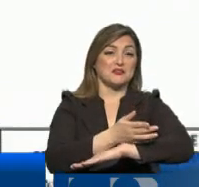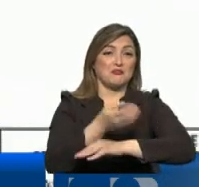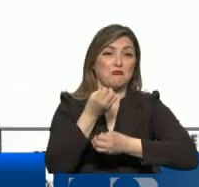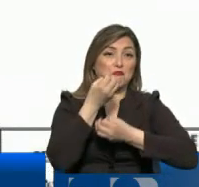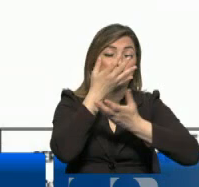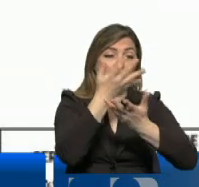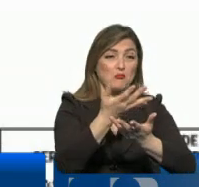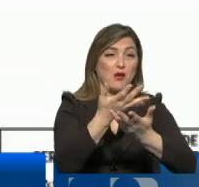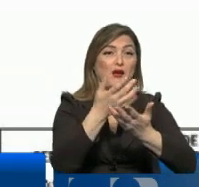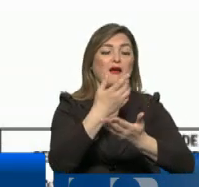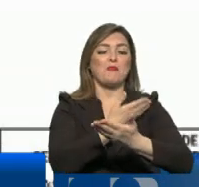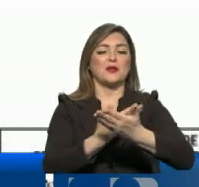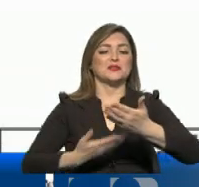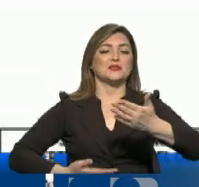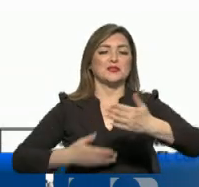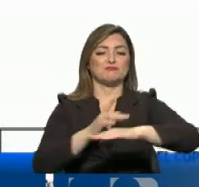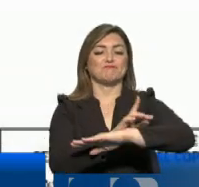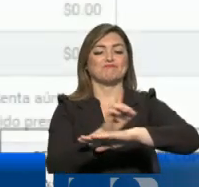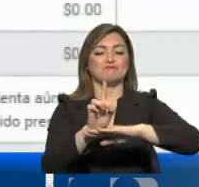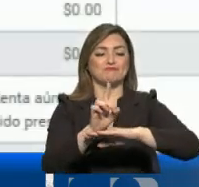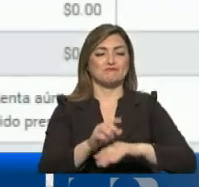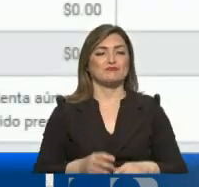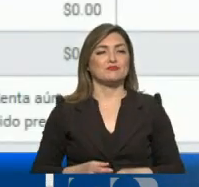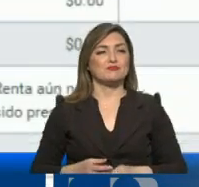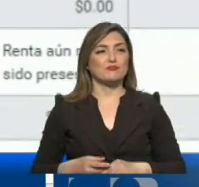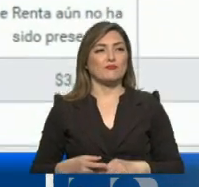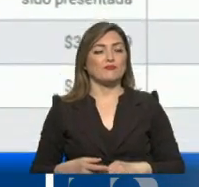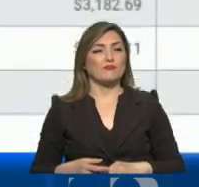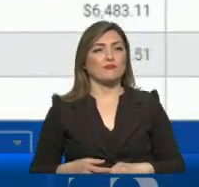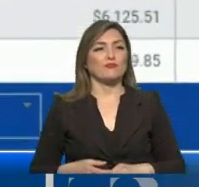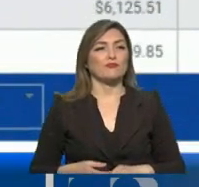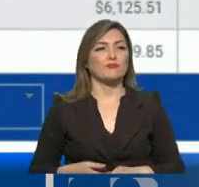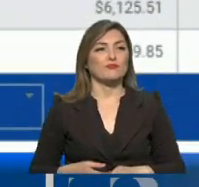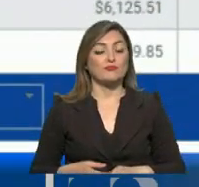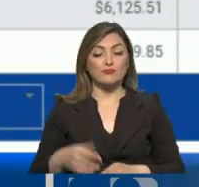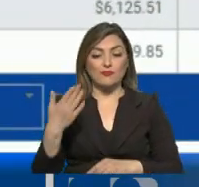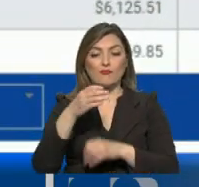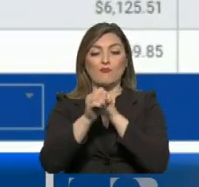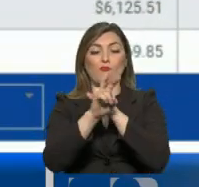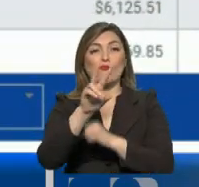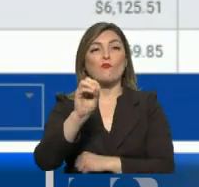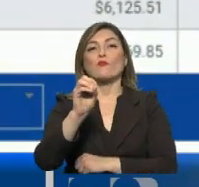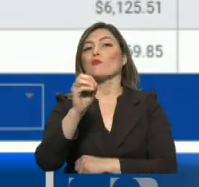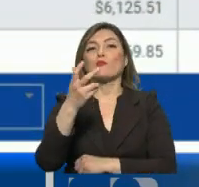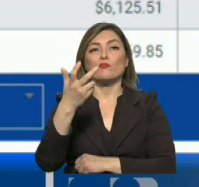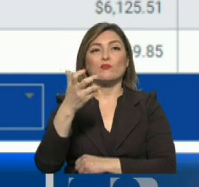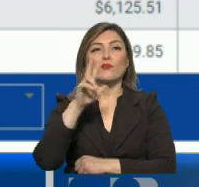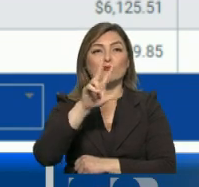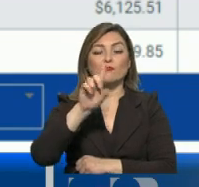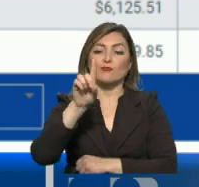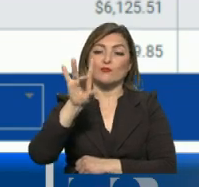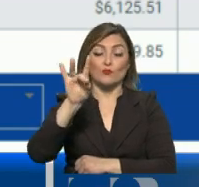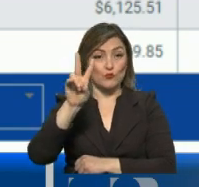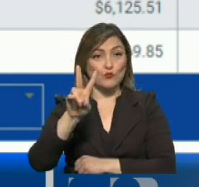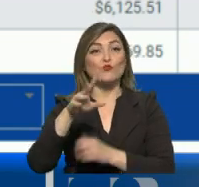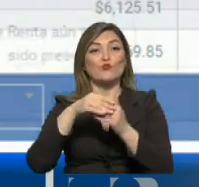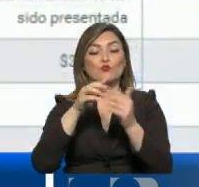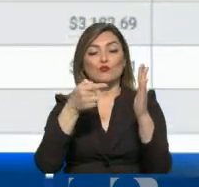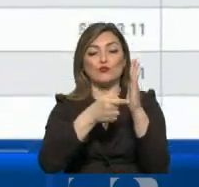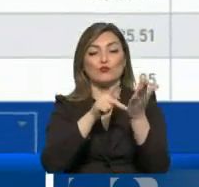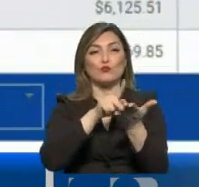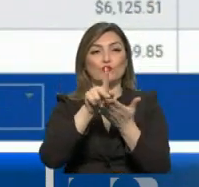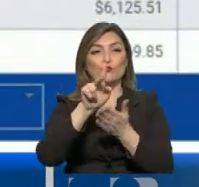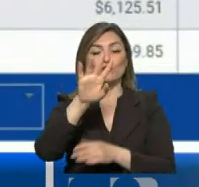conocerse públicamente que fue habilitado para el puesto. Jorge Madera en 2015 pagó $3,182 de impuesto a la renta.